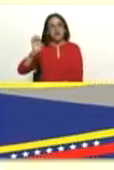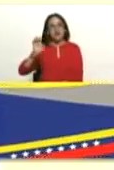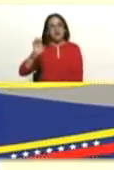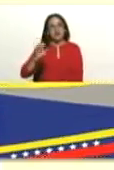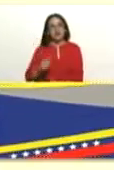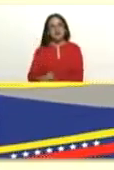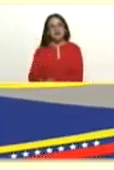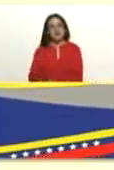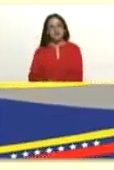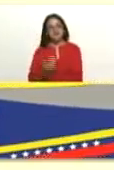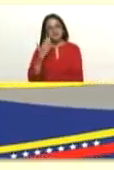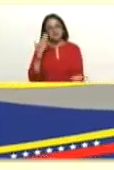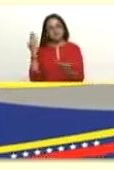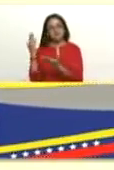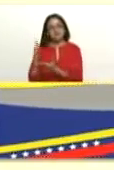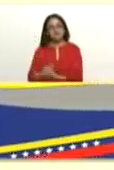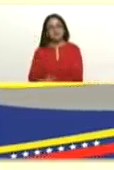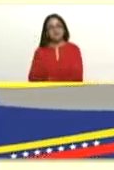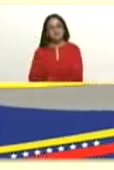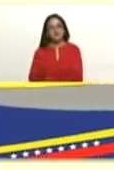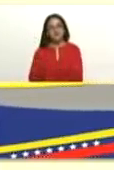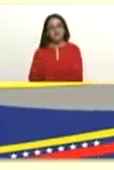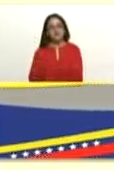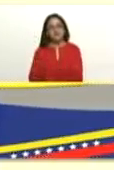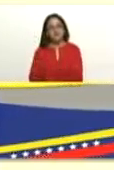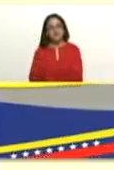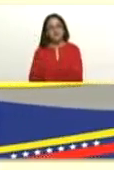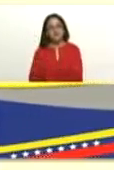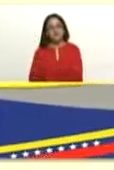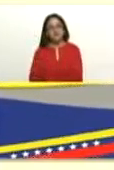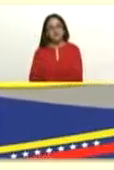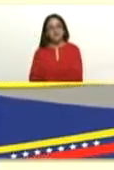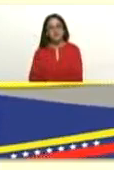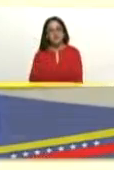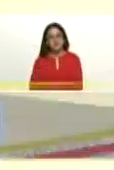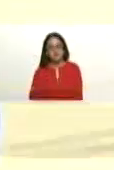Valle. Allá del Valle de Margarita. Adelante.